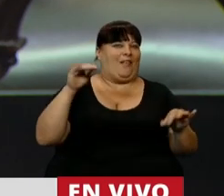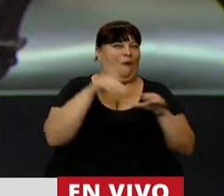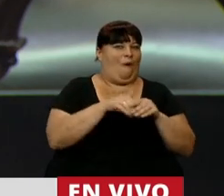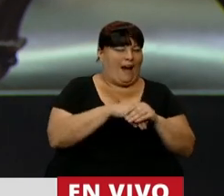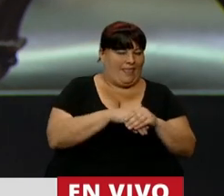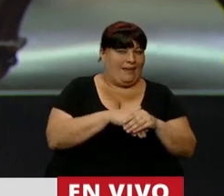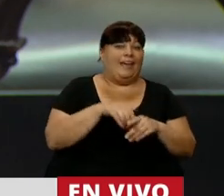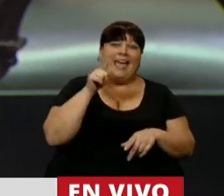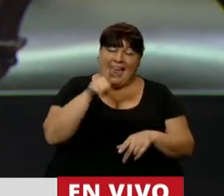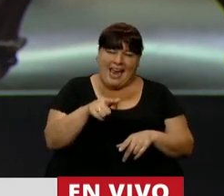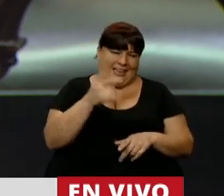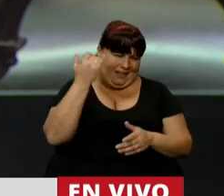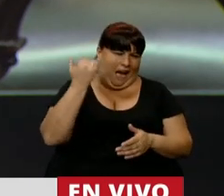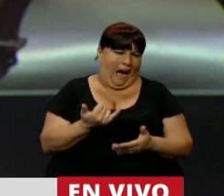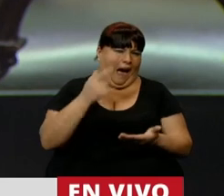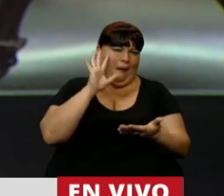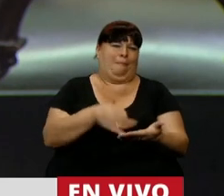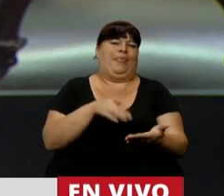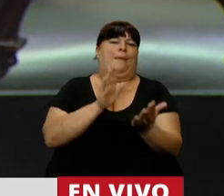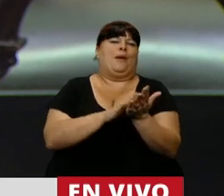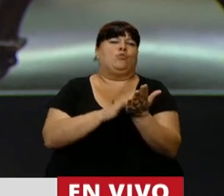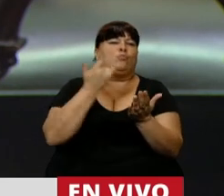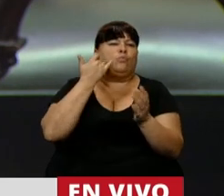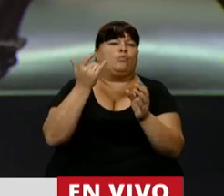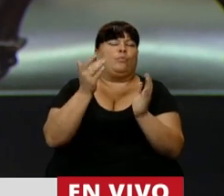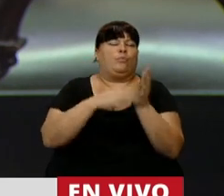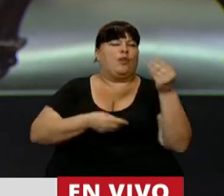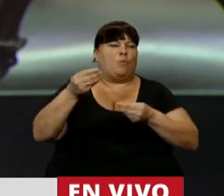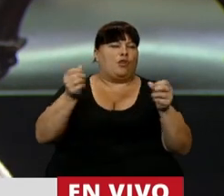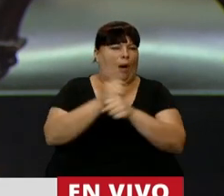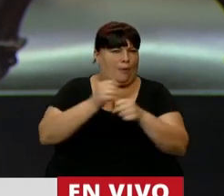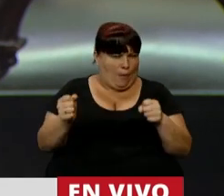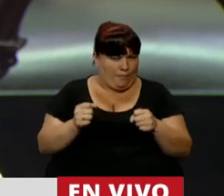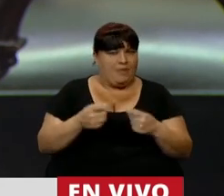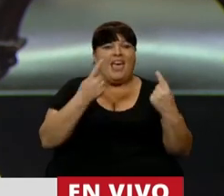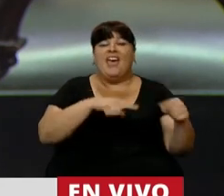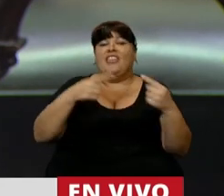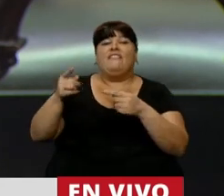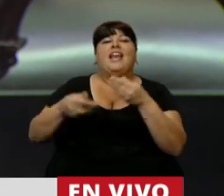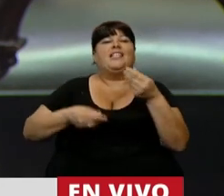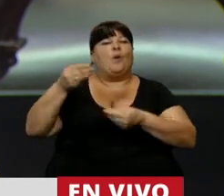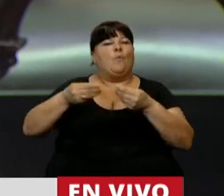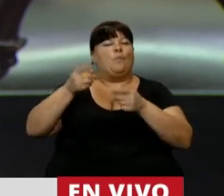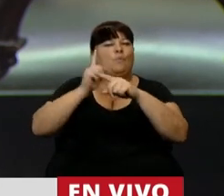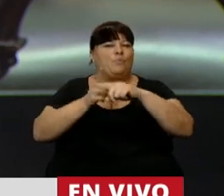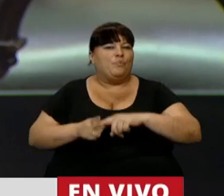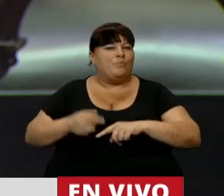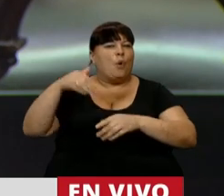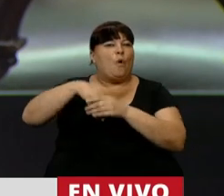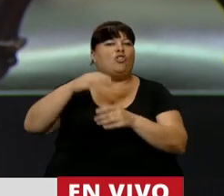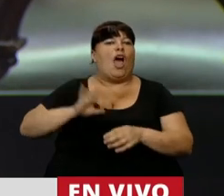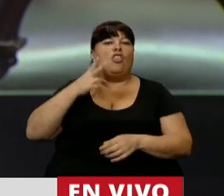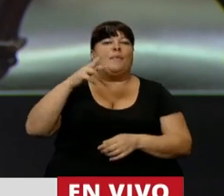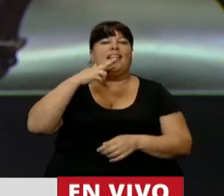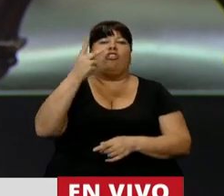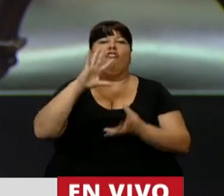100.000 millones de pesos. Y eso está patente en el presupuesto aprobado. A diferencia de la fórmula votada en el 2017, que tomaba esas